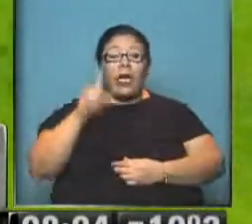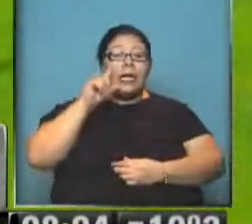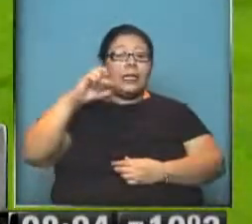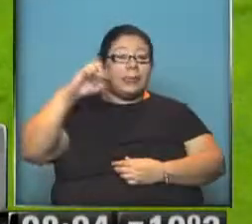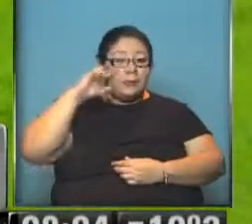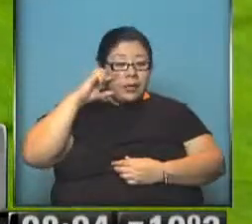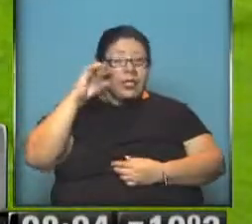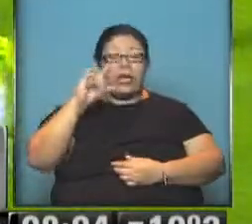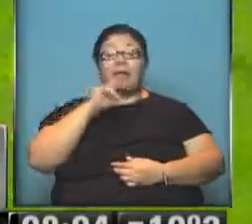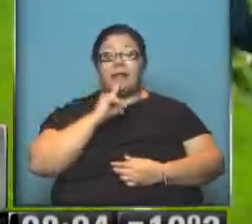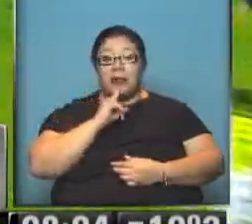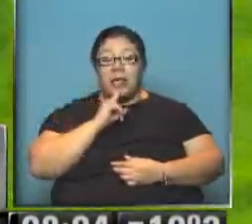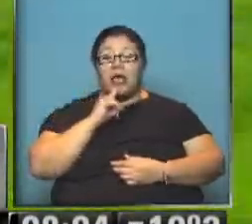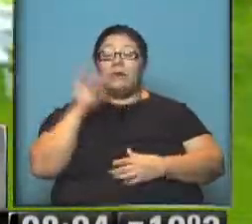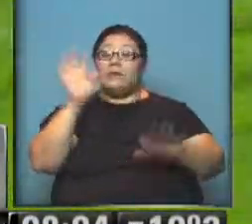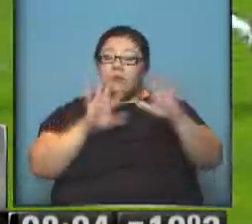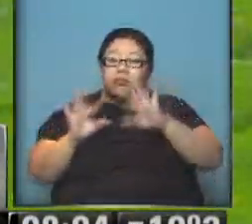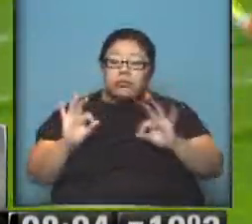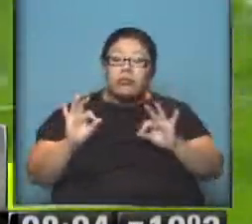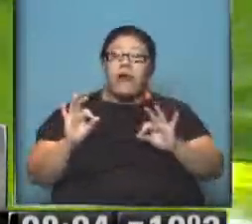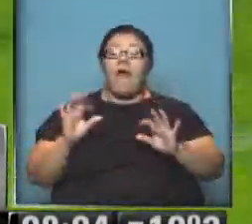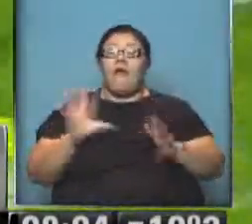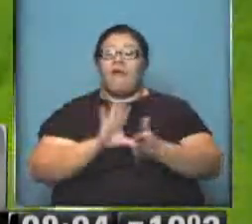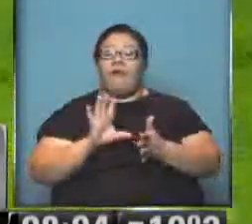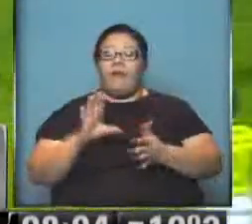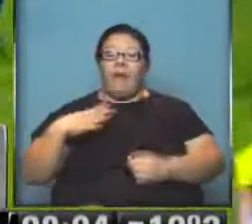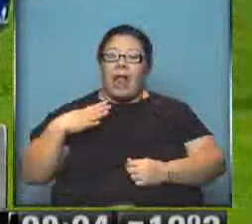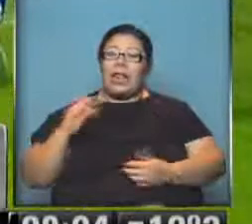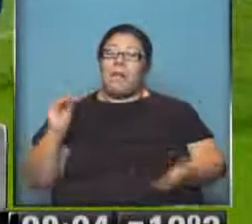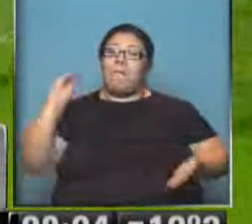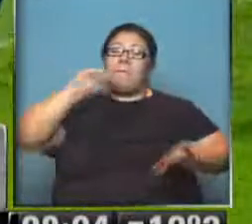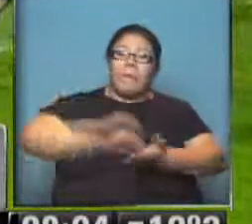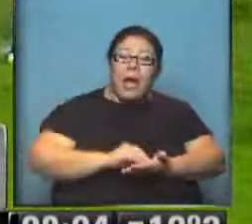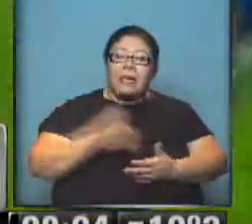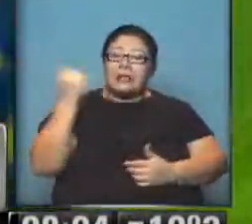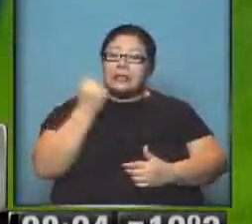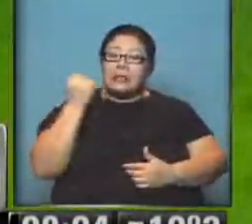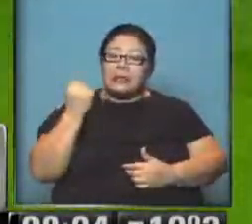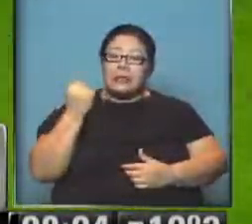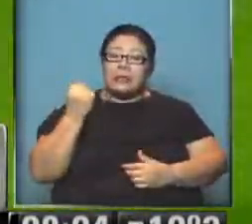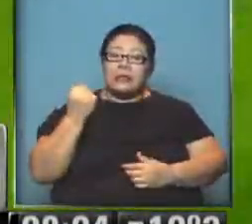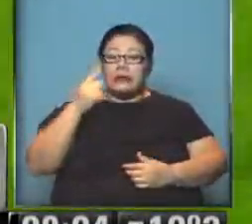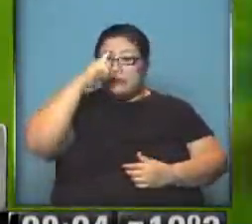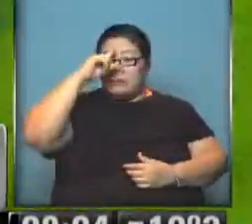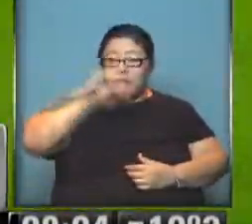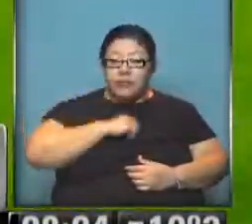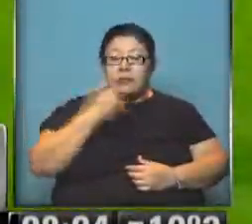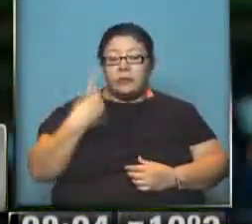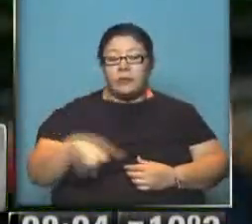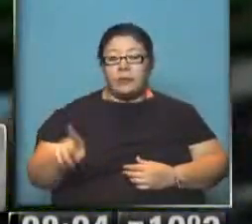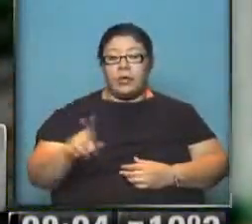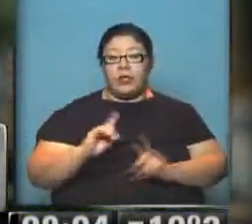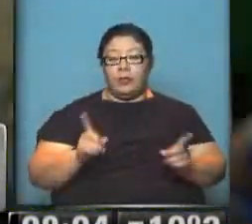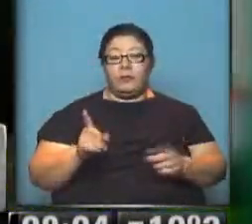bien en defensa, quizás no arriesgó demasiado hasta estar en desventaja y quizás en los últimos minutos del partido. Y este